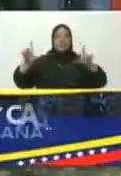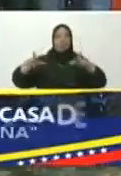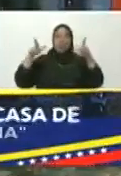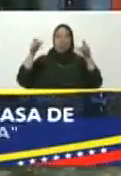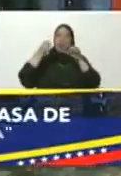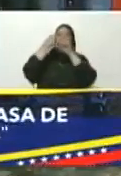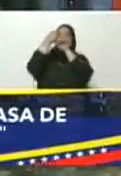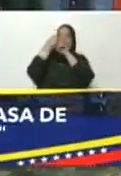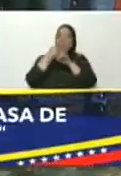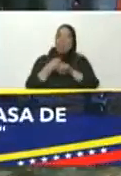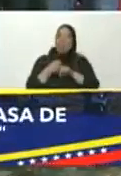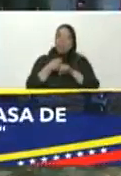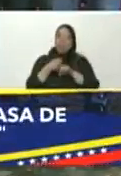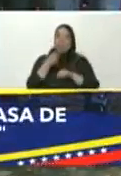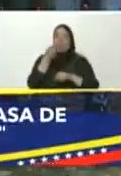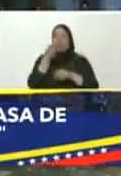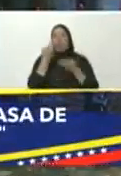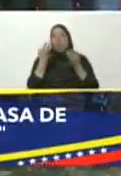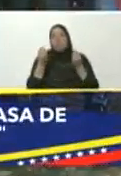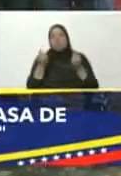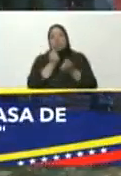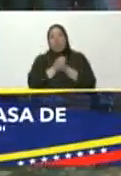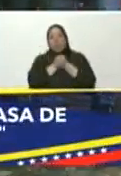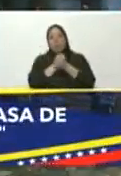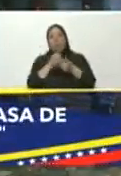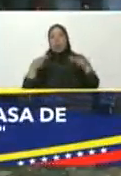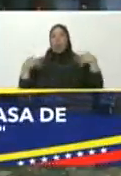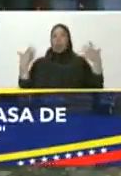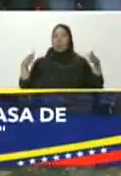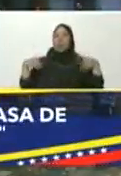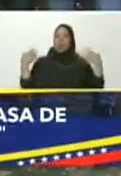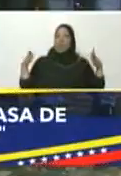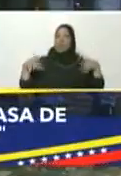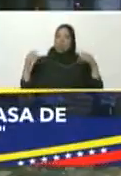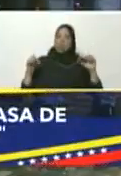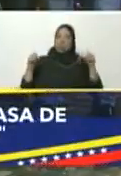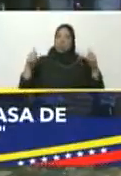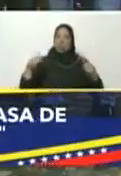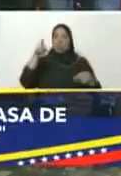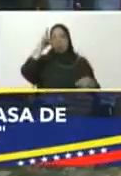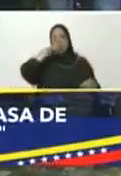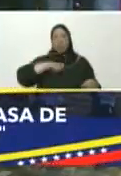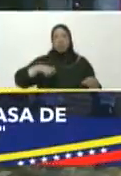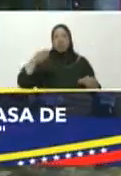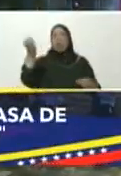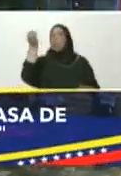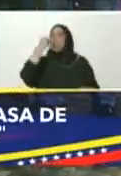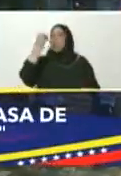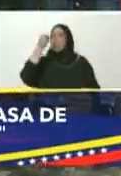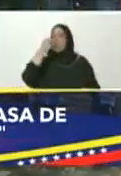esperando con mucho amor, alegría por esta inauguración de este comedor.